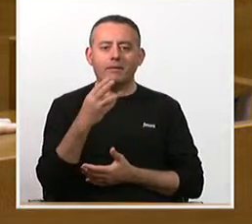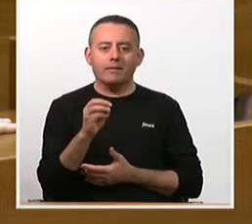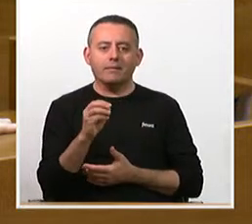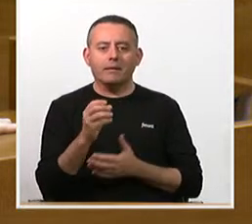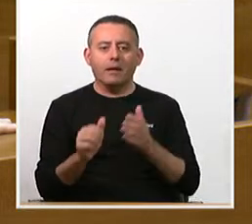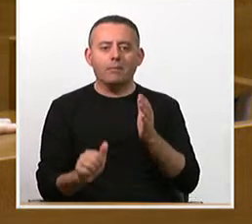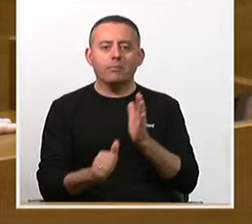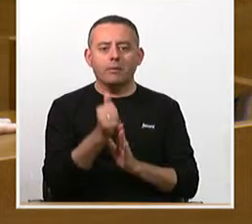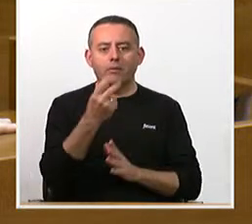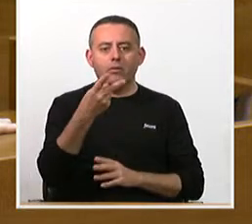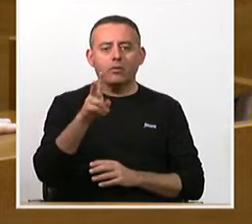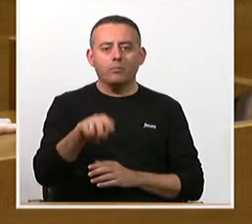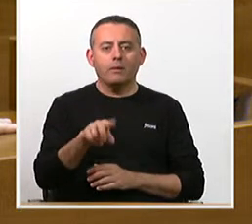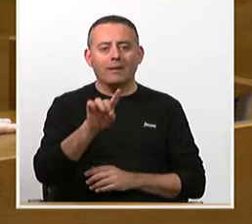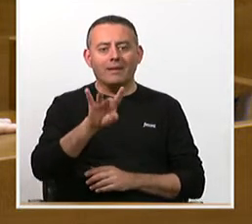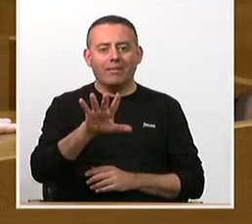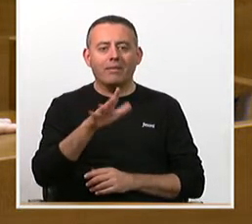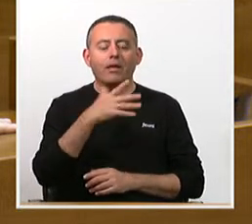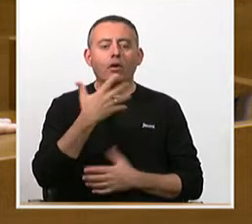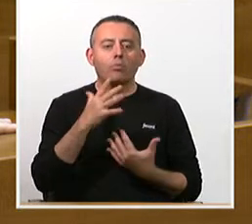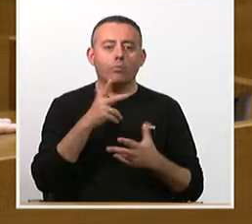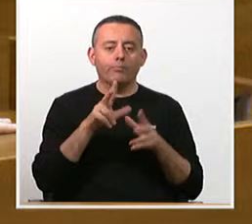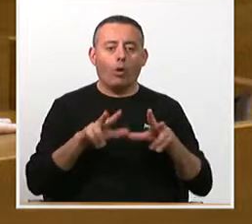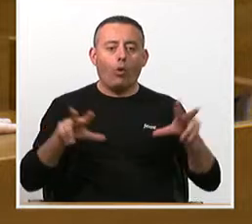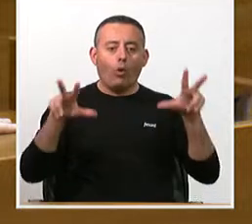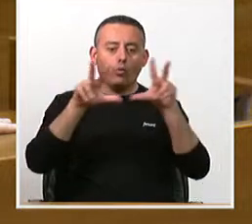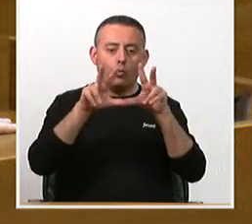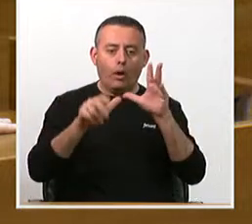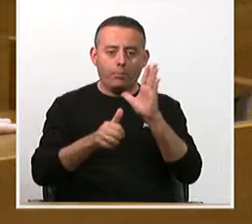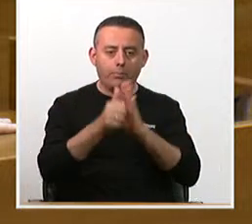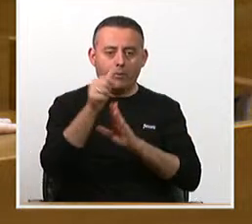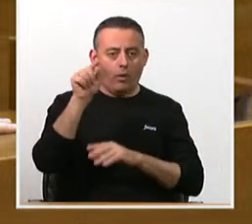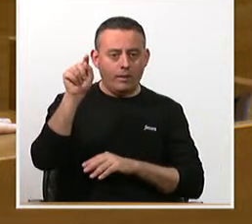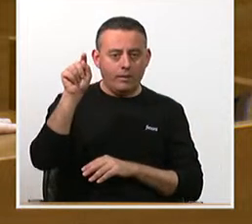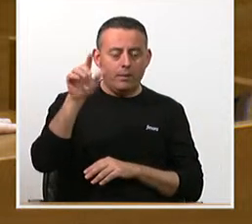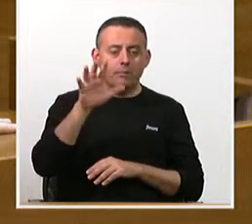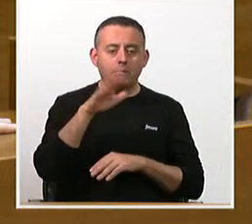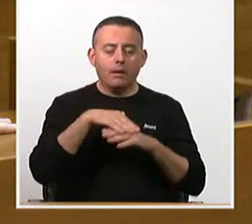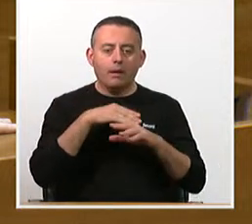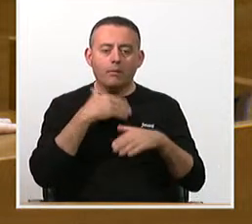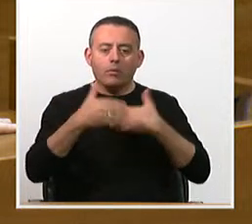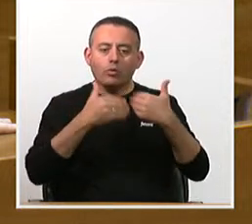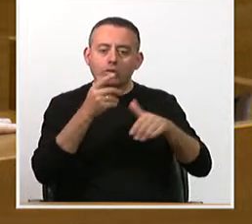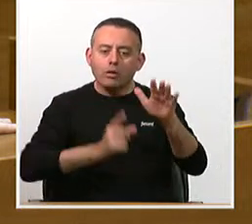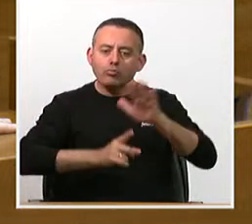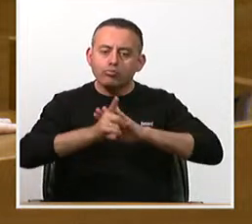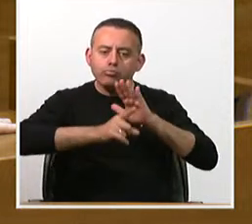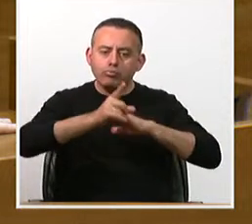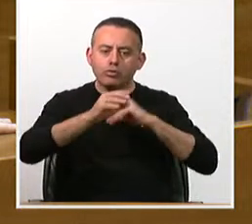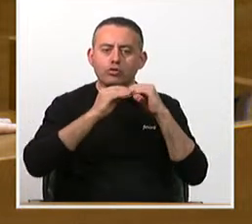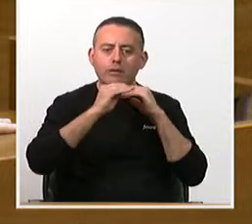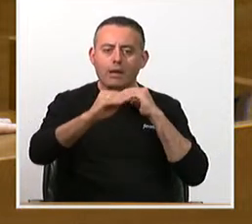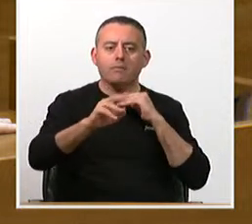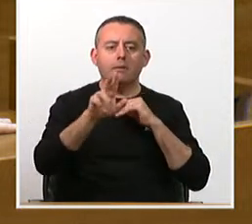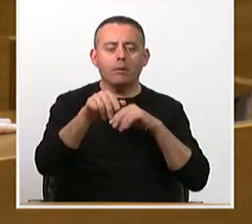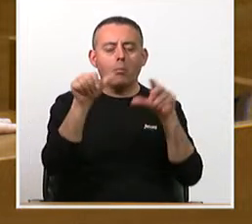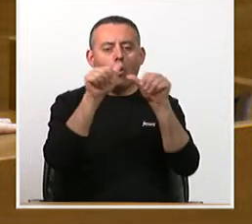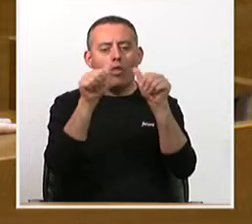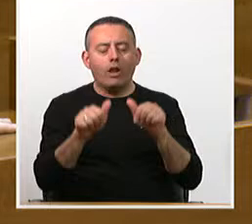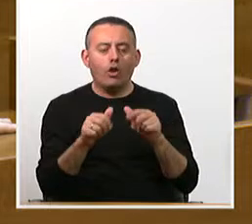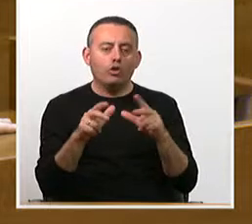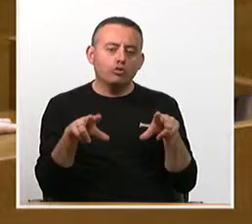por Naciones Unidas con el objetivo de lograr un desarrollo sostenible y cambiar el actual modelo económico social y